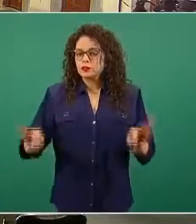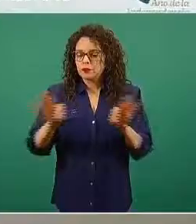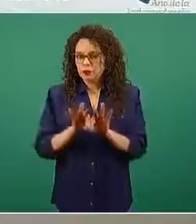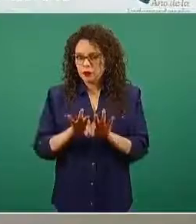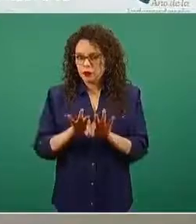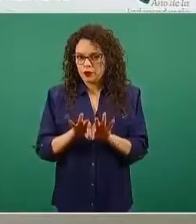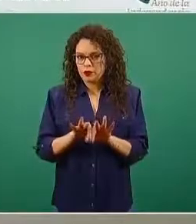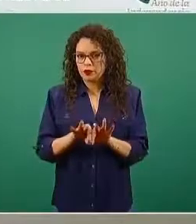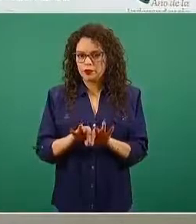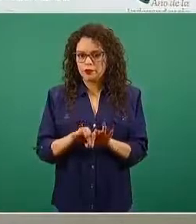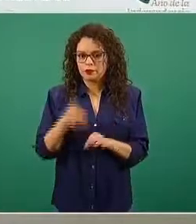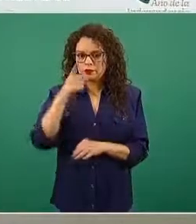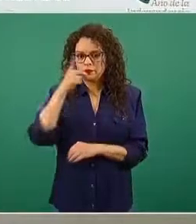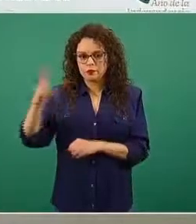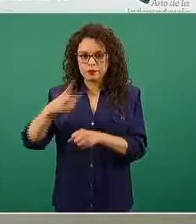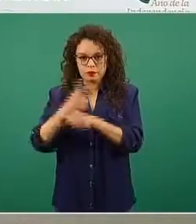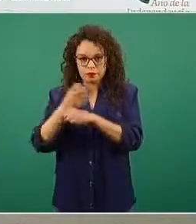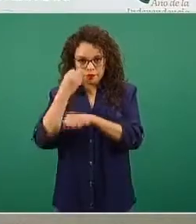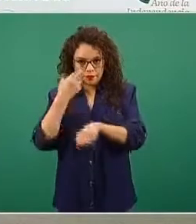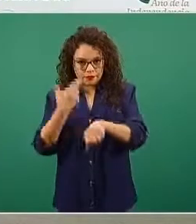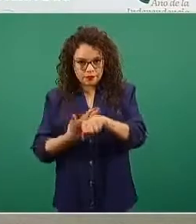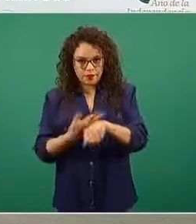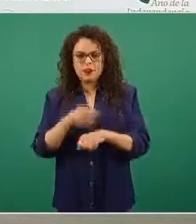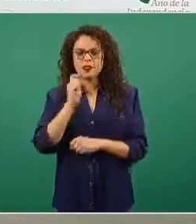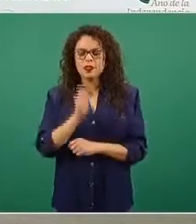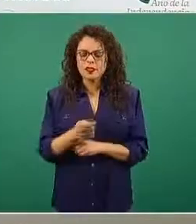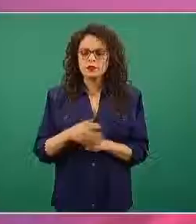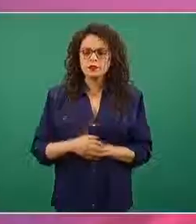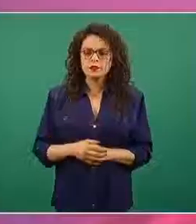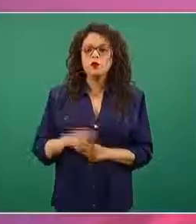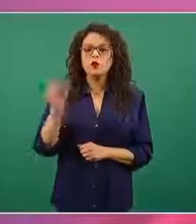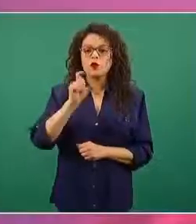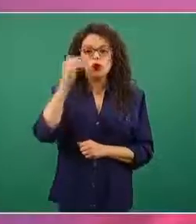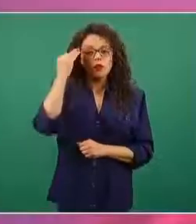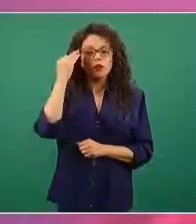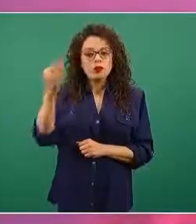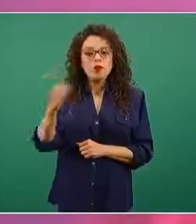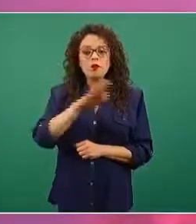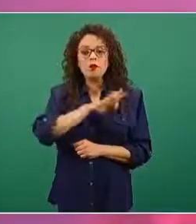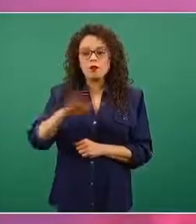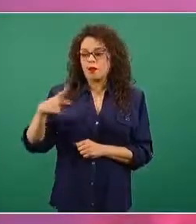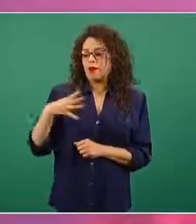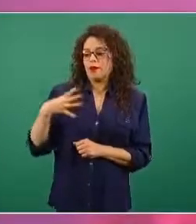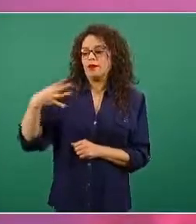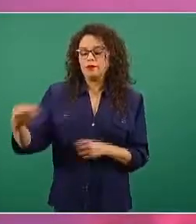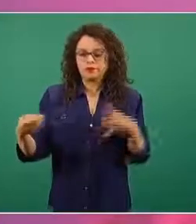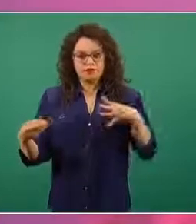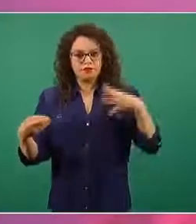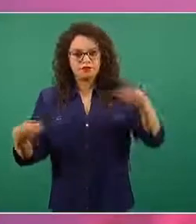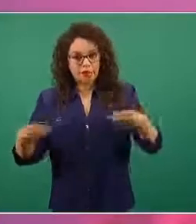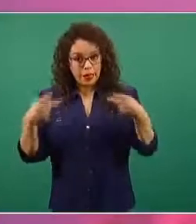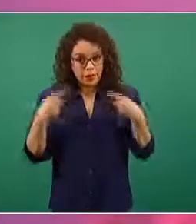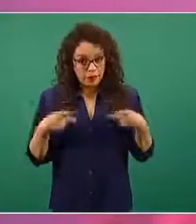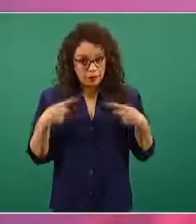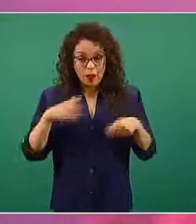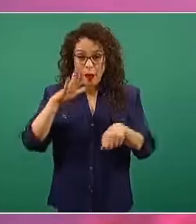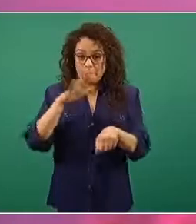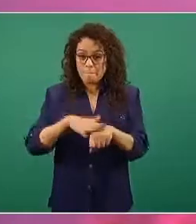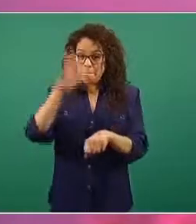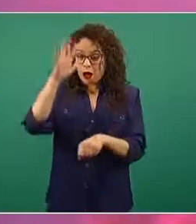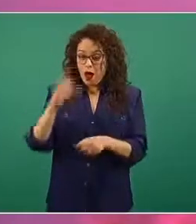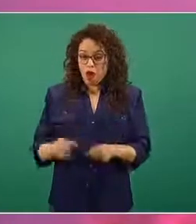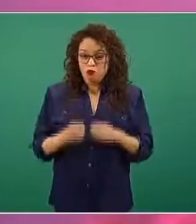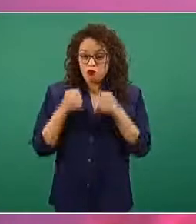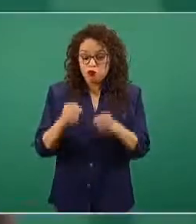es precisamente la temporalidad de la contagiosidad de una persona. La mayor contagiosidad obviamente se da